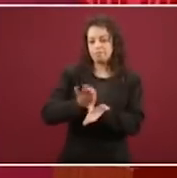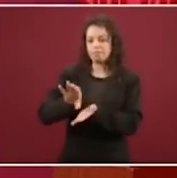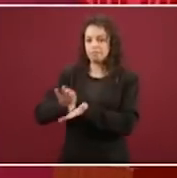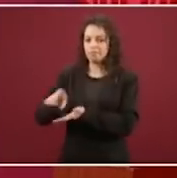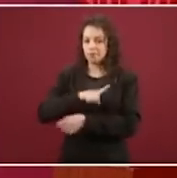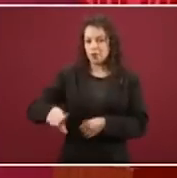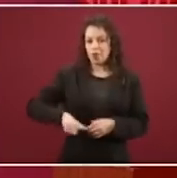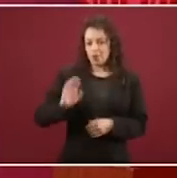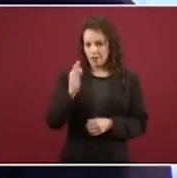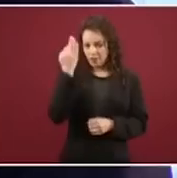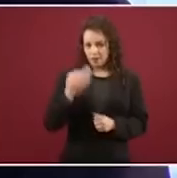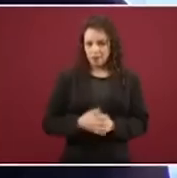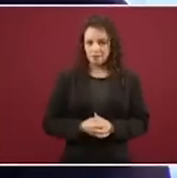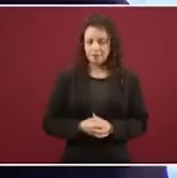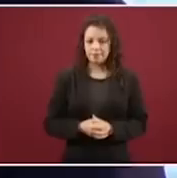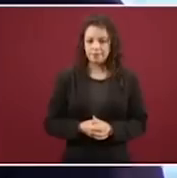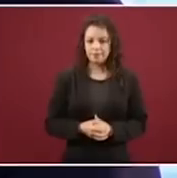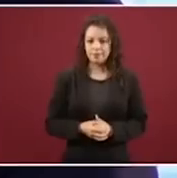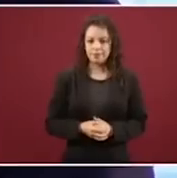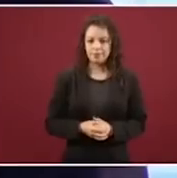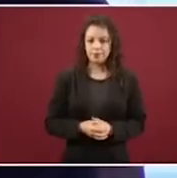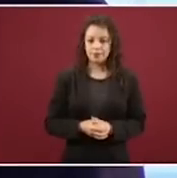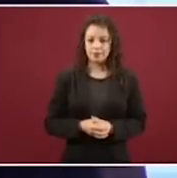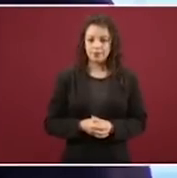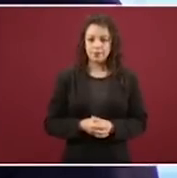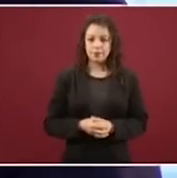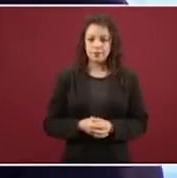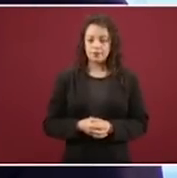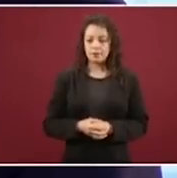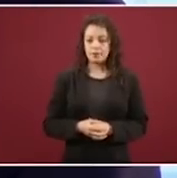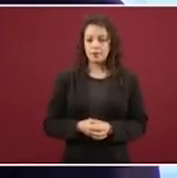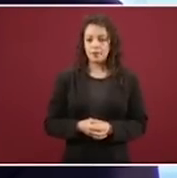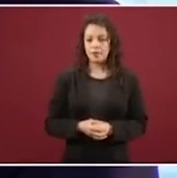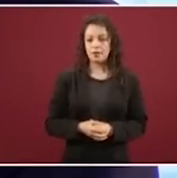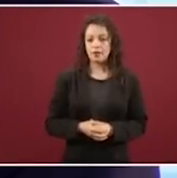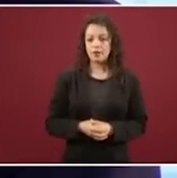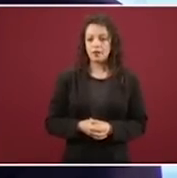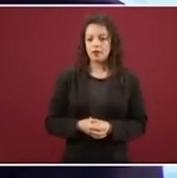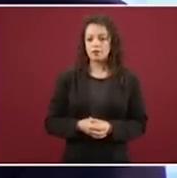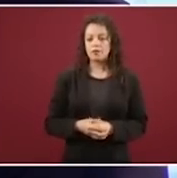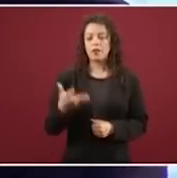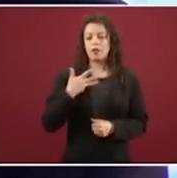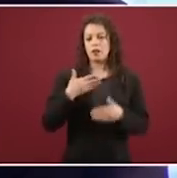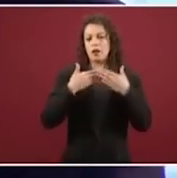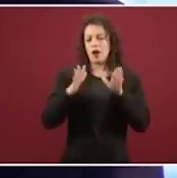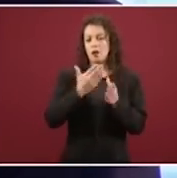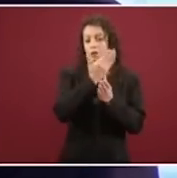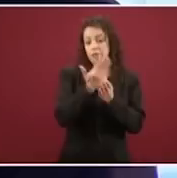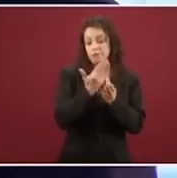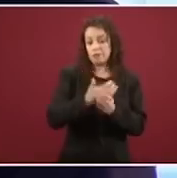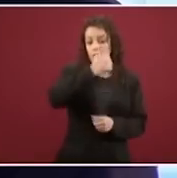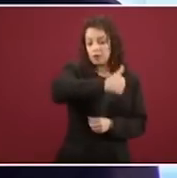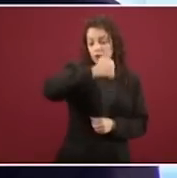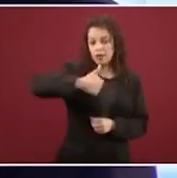federal. En todos los casos se abre un expediente de las